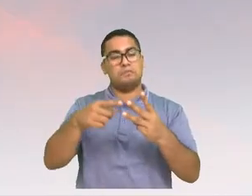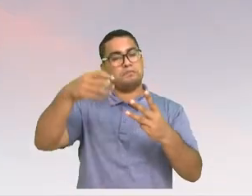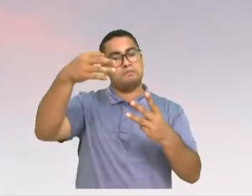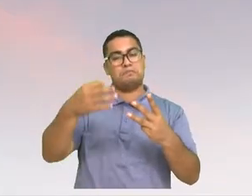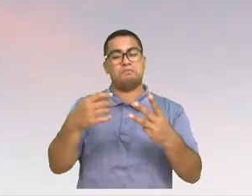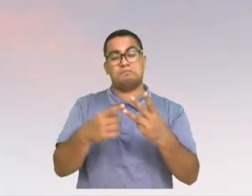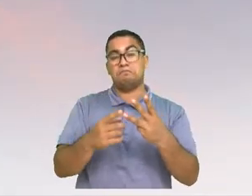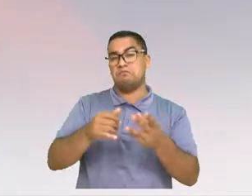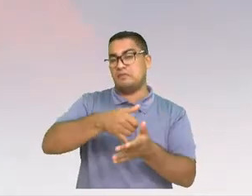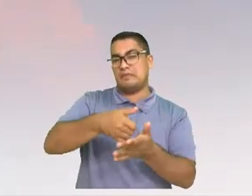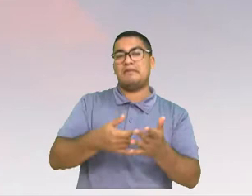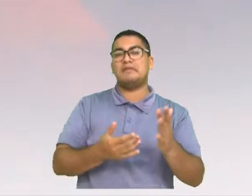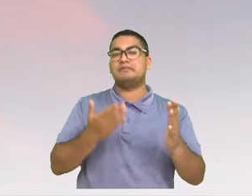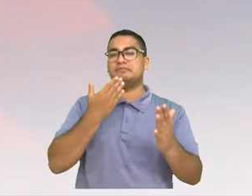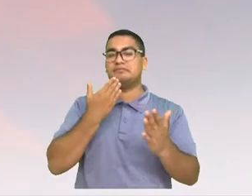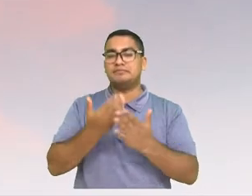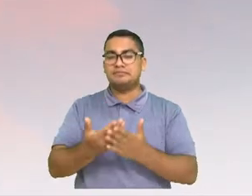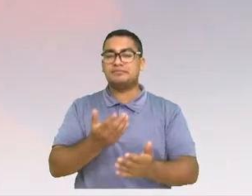atendidos.